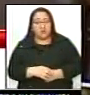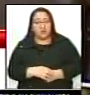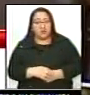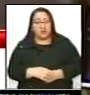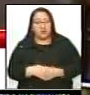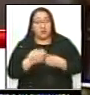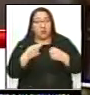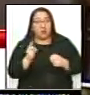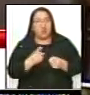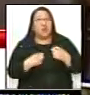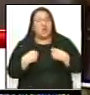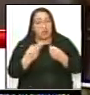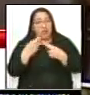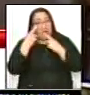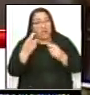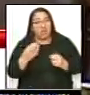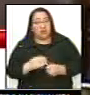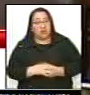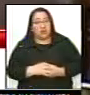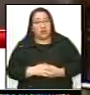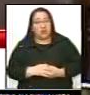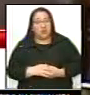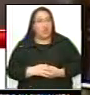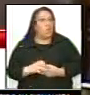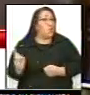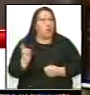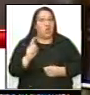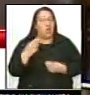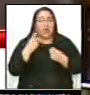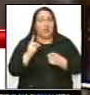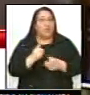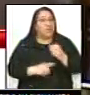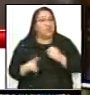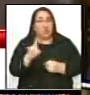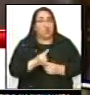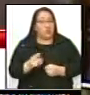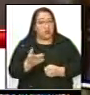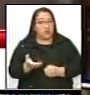una decisión que se debe respetar. No una decisión que se utiliza